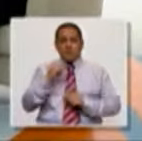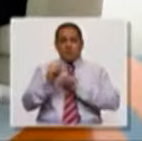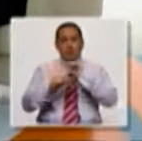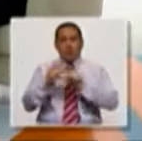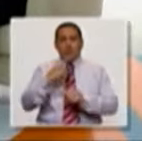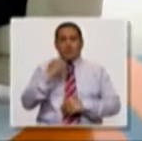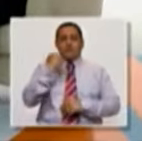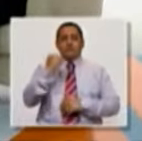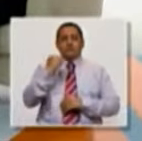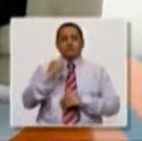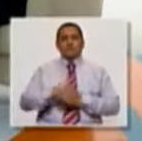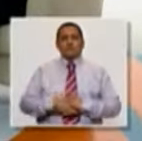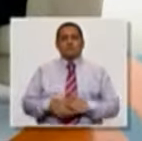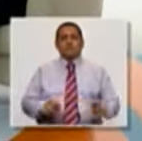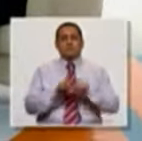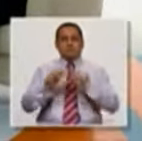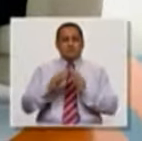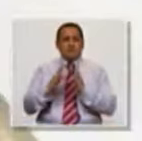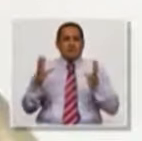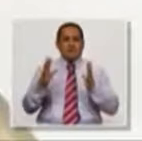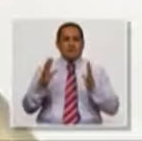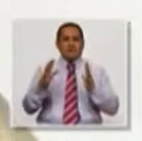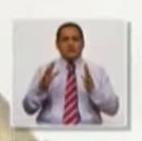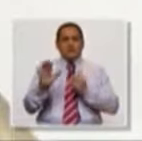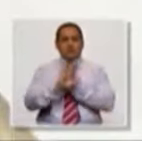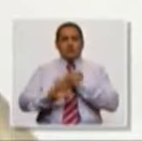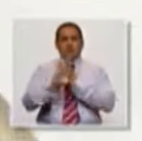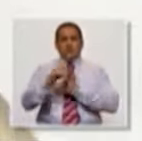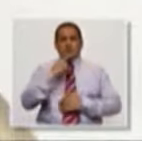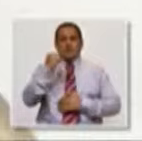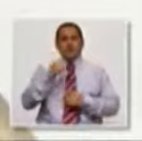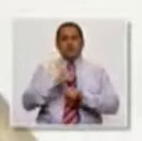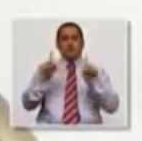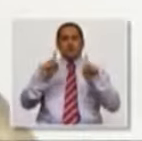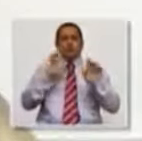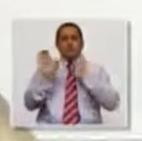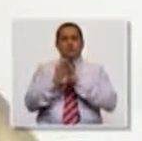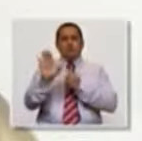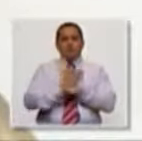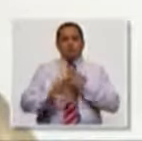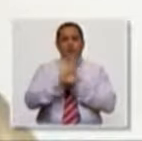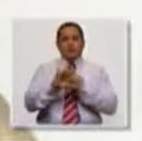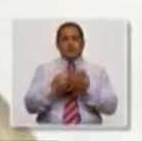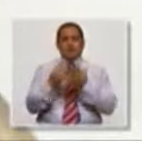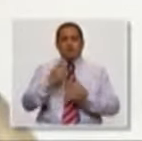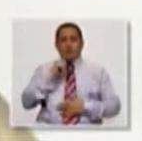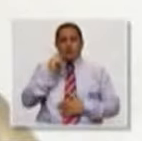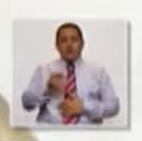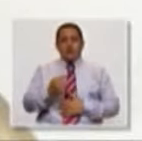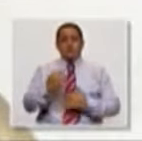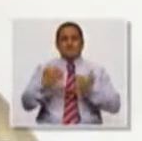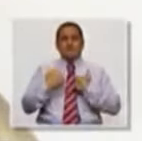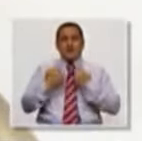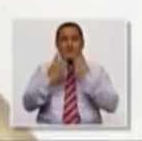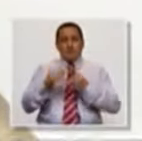en términos en mayúscula, ¿no? Ya no tanto proteger, para eso están los jueces. Los jueces tienen que ser